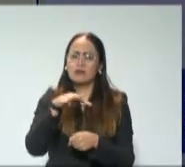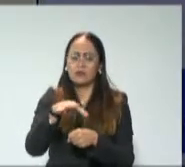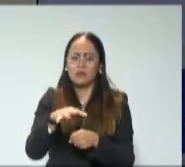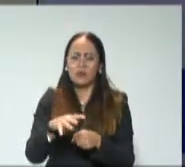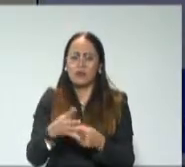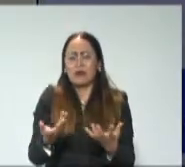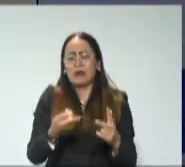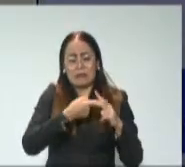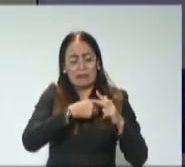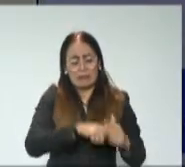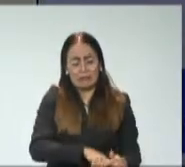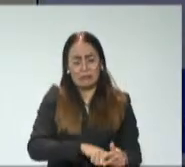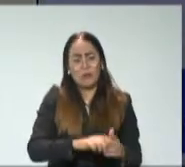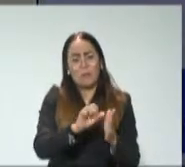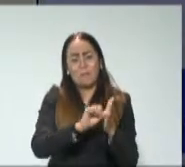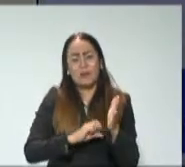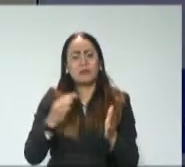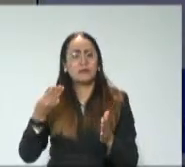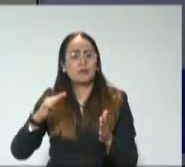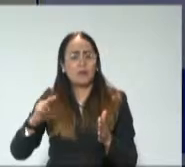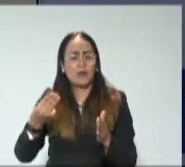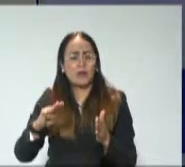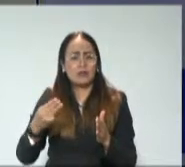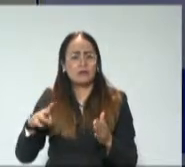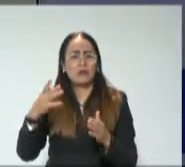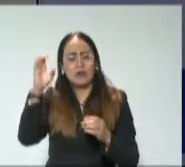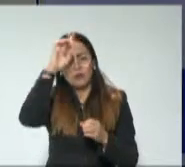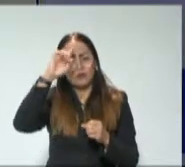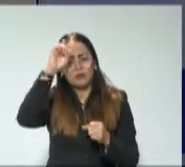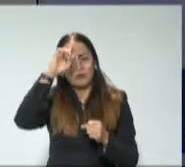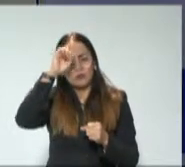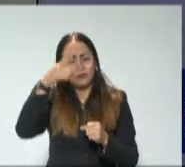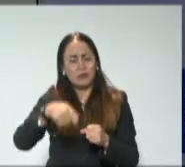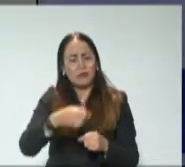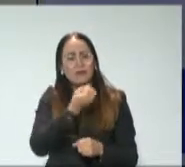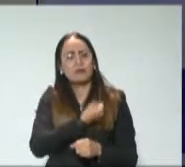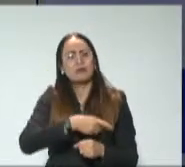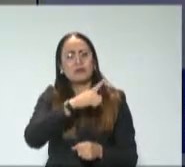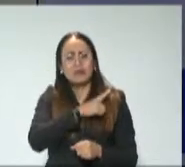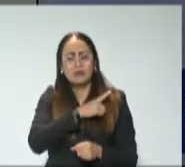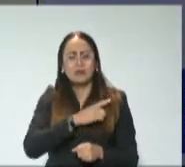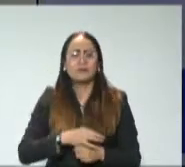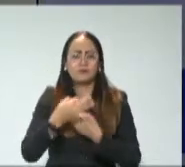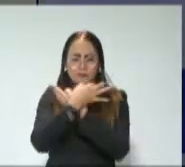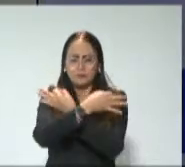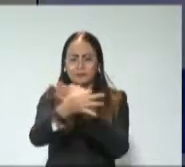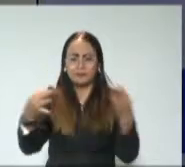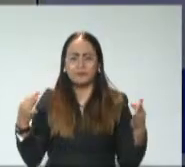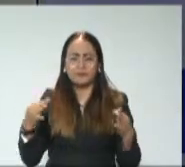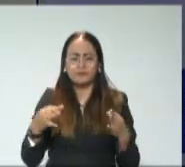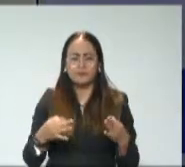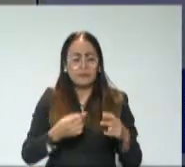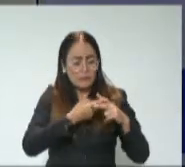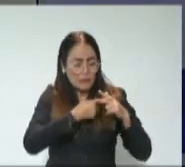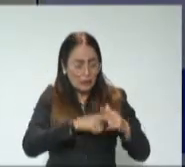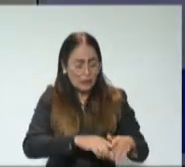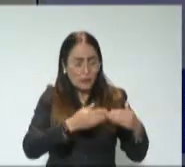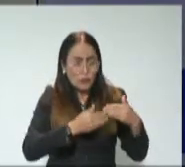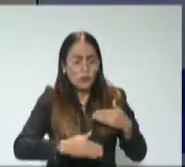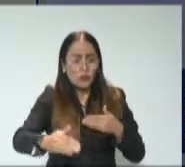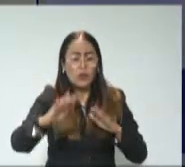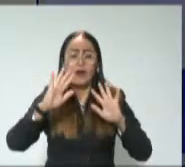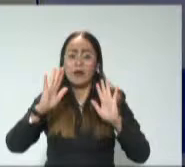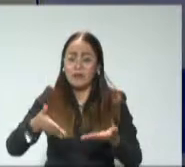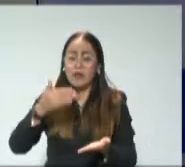técnicamente en marzo con la declaración del Consejo general de salubridad inició una ruta que no se ha suspendido y que todavía